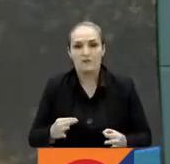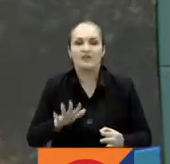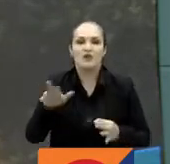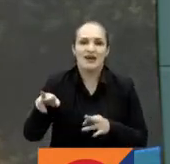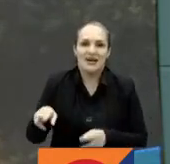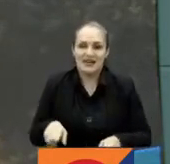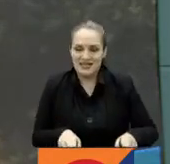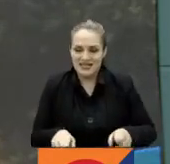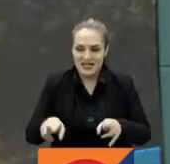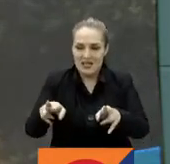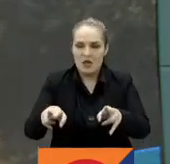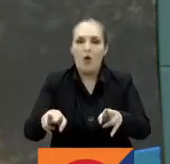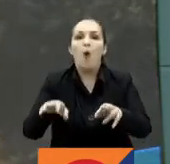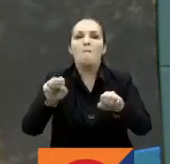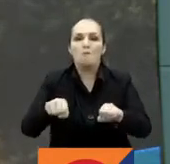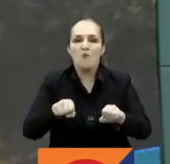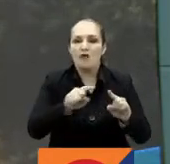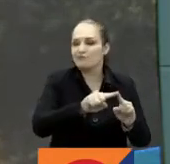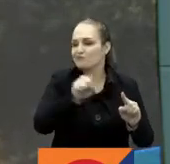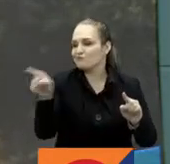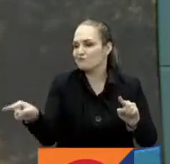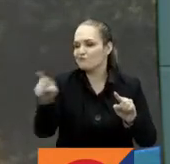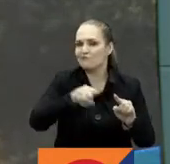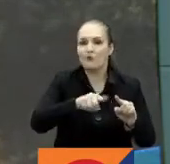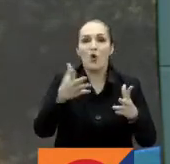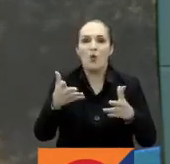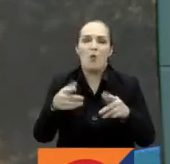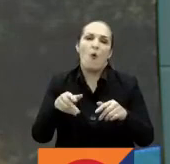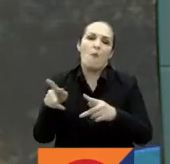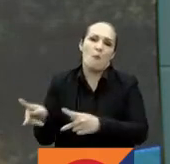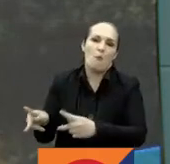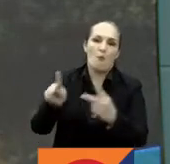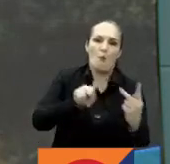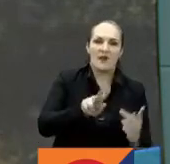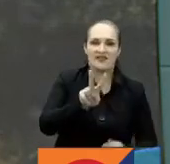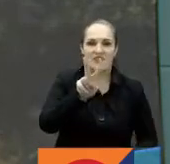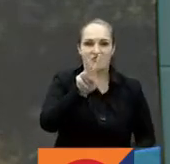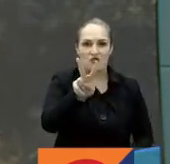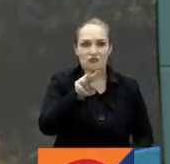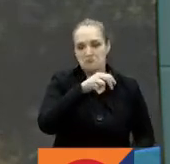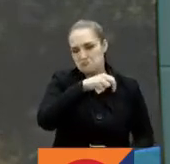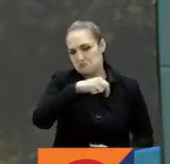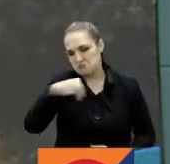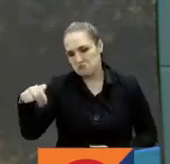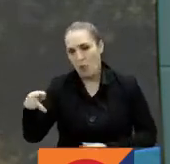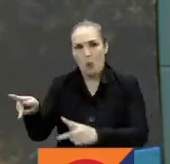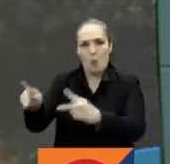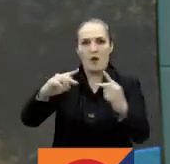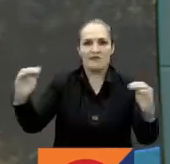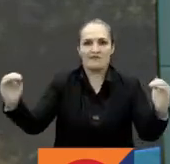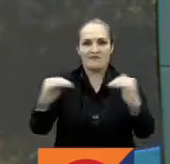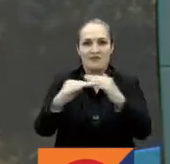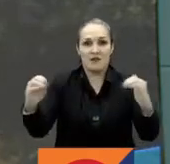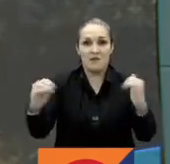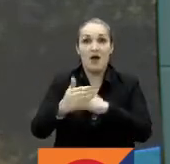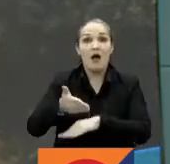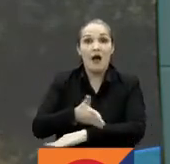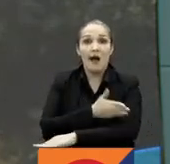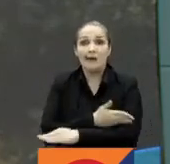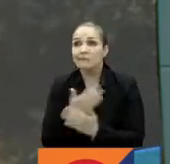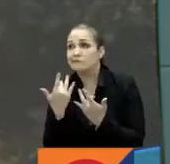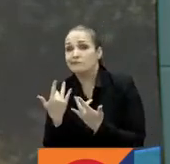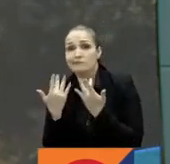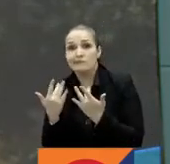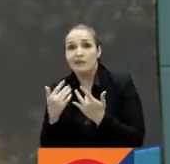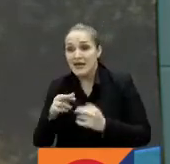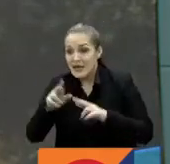sin arriesgar sus vidas. En el lugar fueron instalados dos puentes, uno vehicular y otro peatonal, donde antes los transeúntes tenían que esperar que bajara el